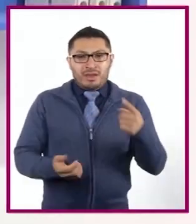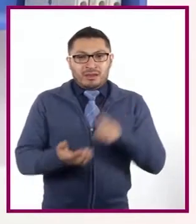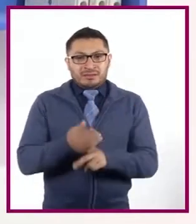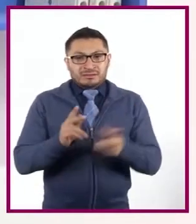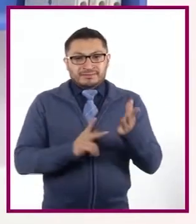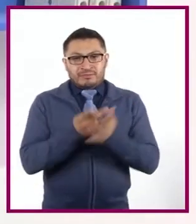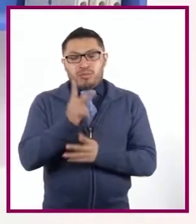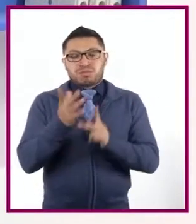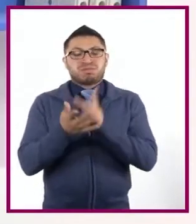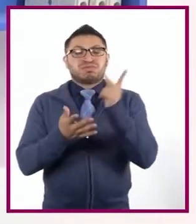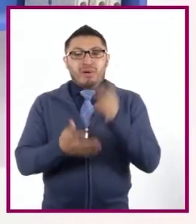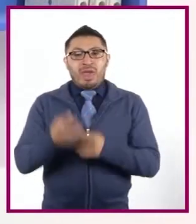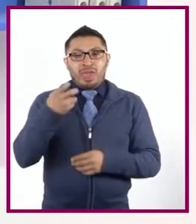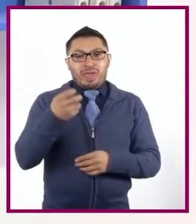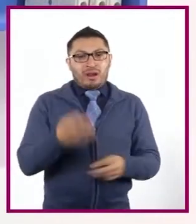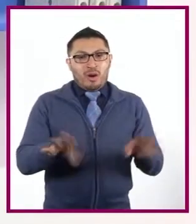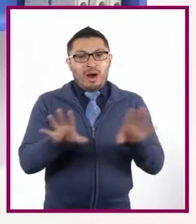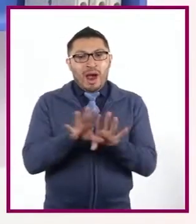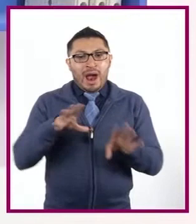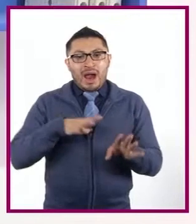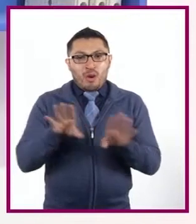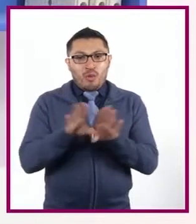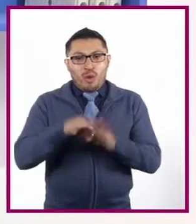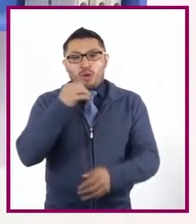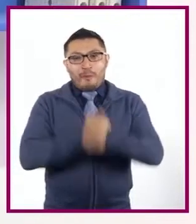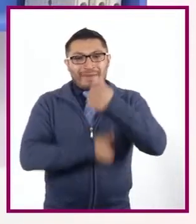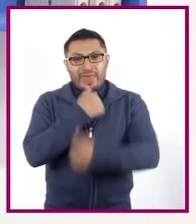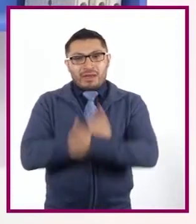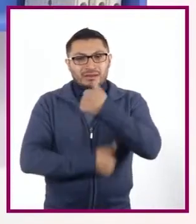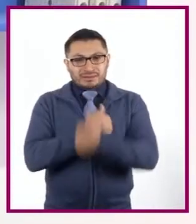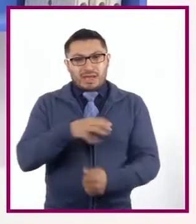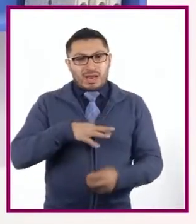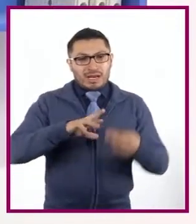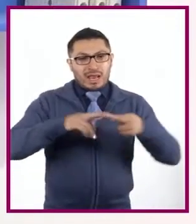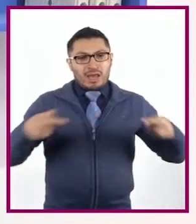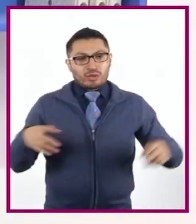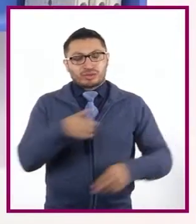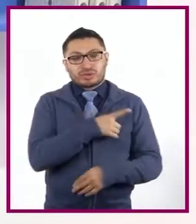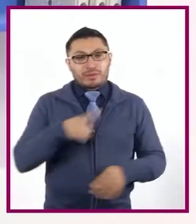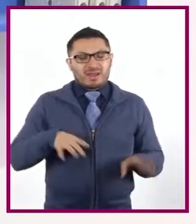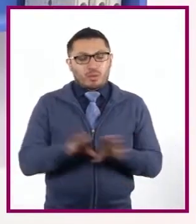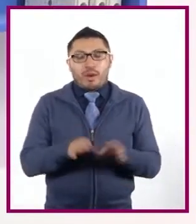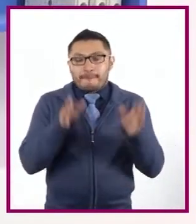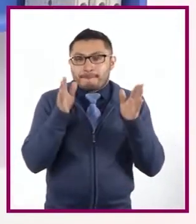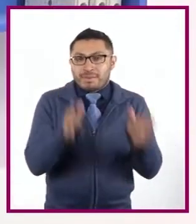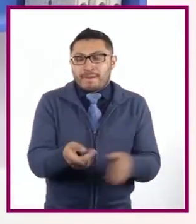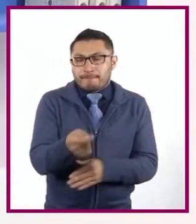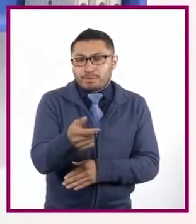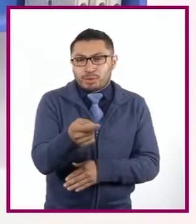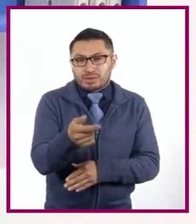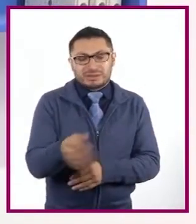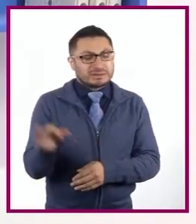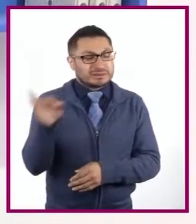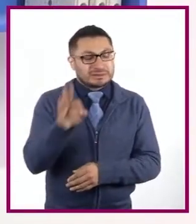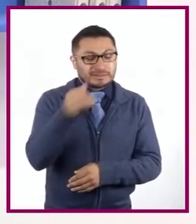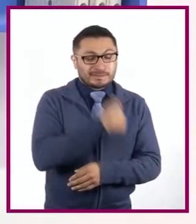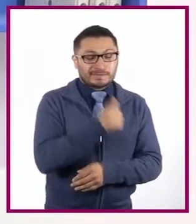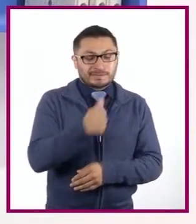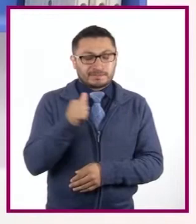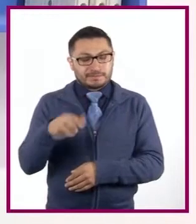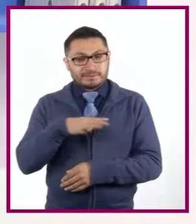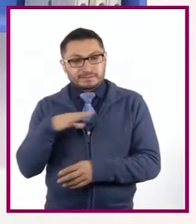plantas. Para que exista una competencia, el recurso debe ser limitado. Si cada individuo